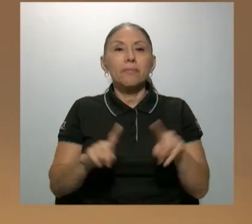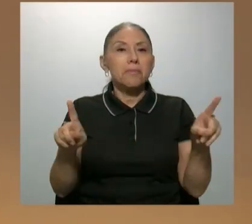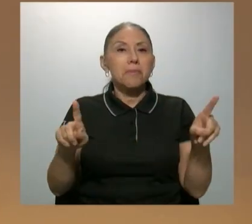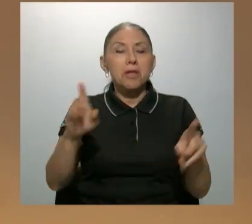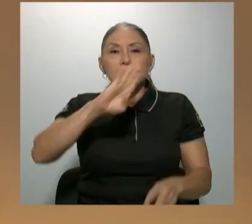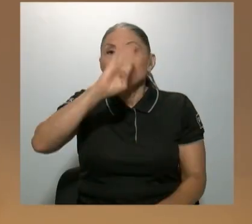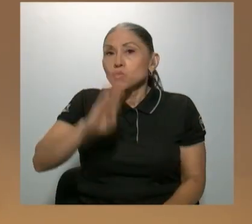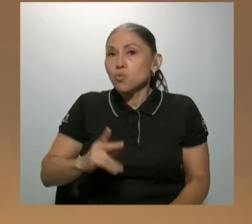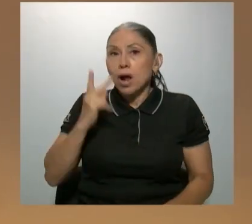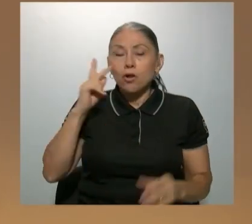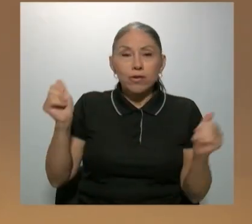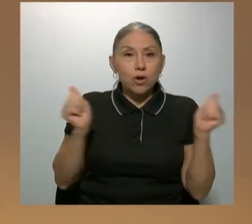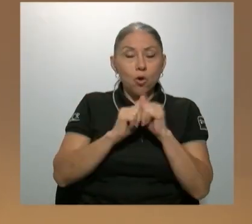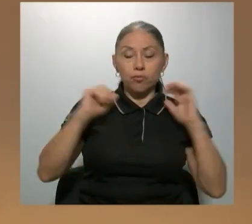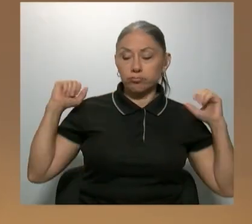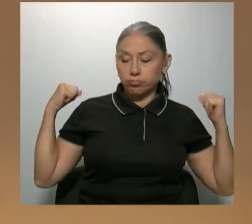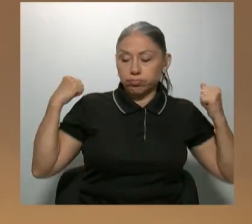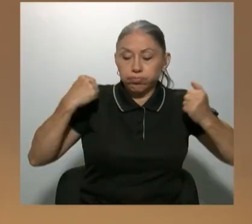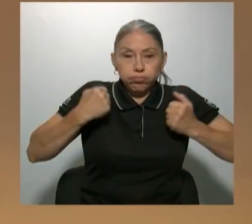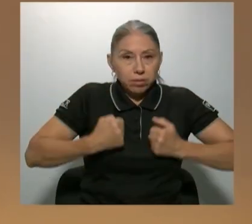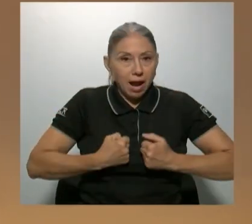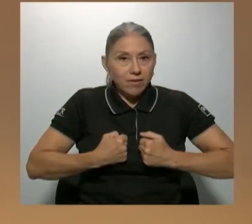con gabacha, nunca lo vi